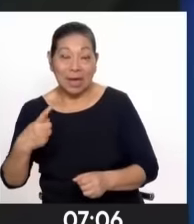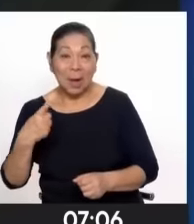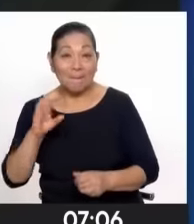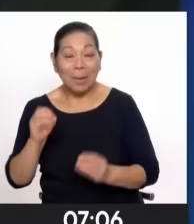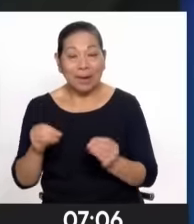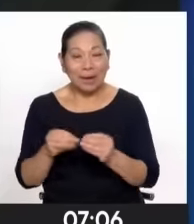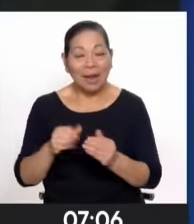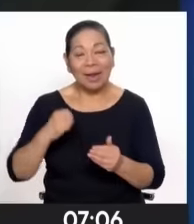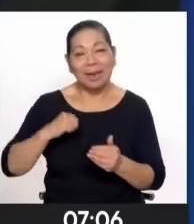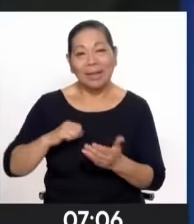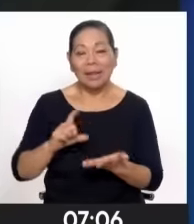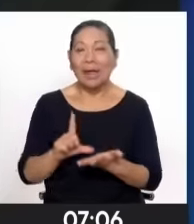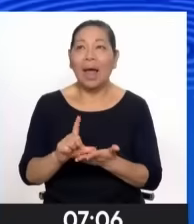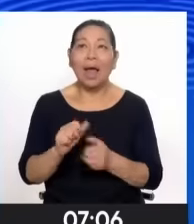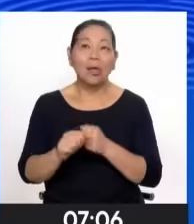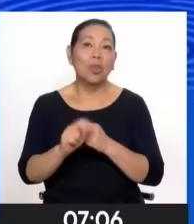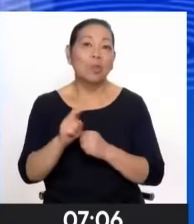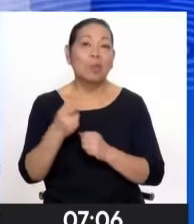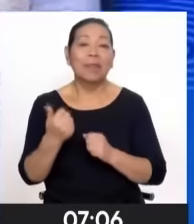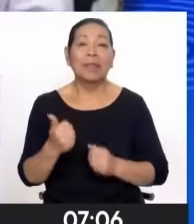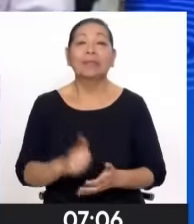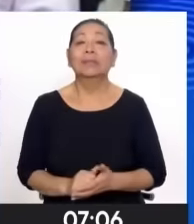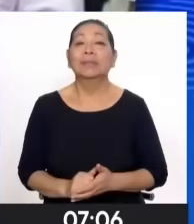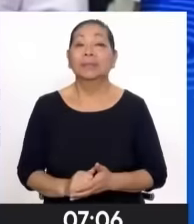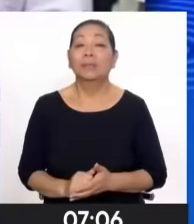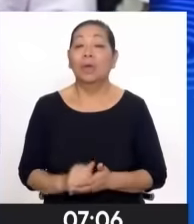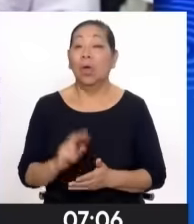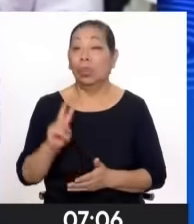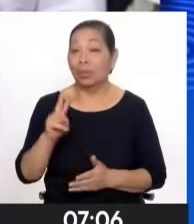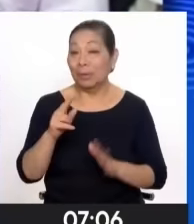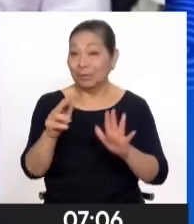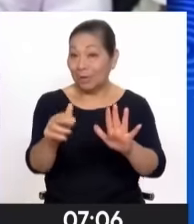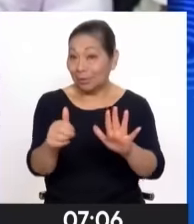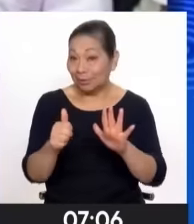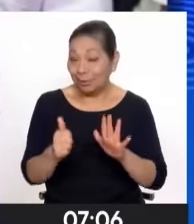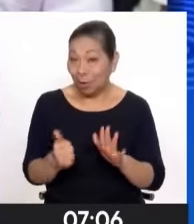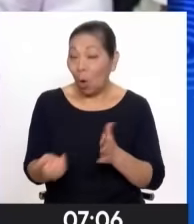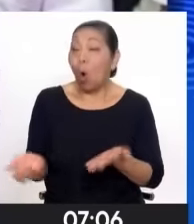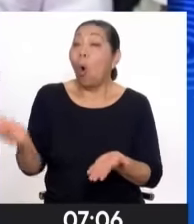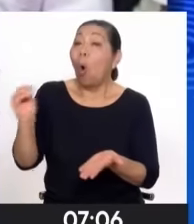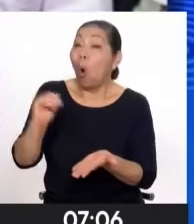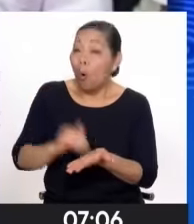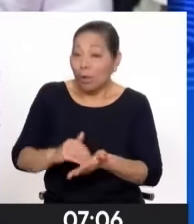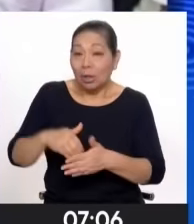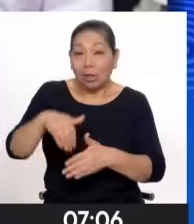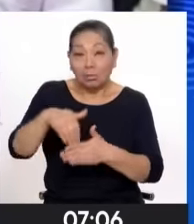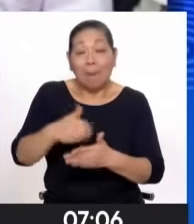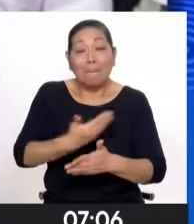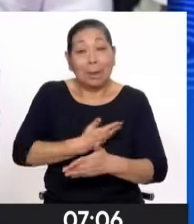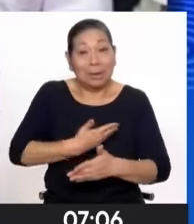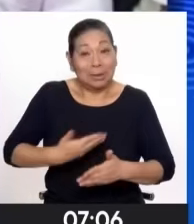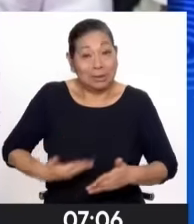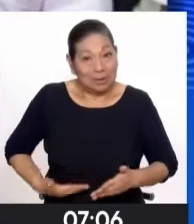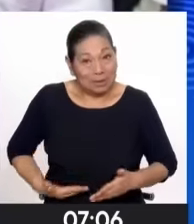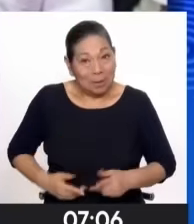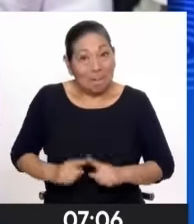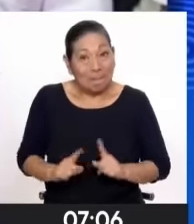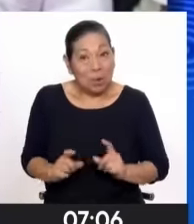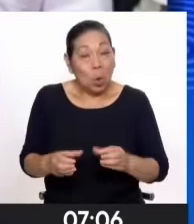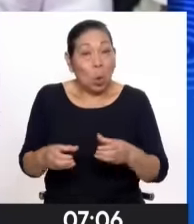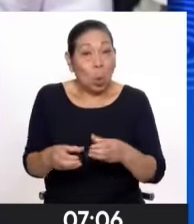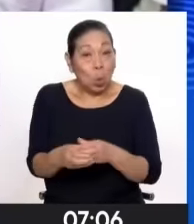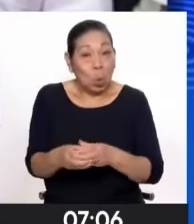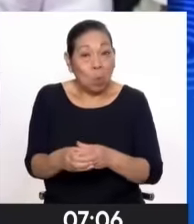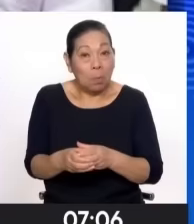alcaldía de Lima en 2010 en el 2016 volvió a postular a la presidencia esta vez por el